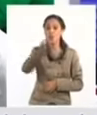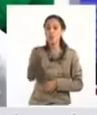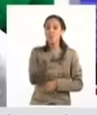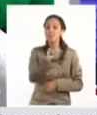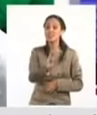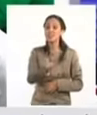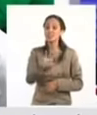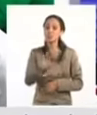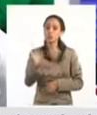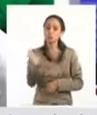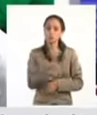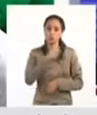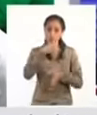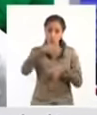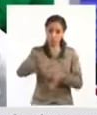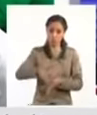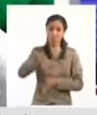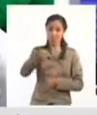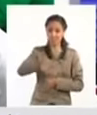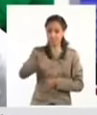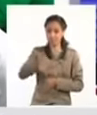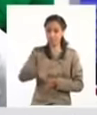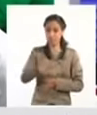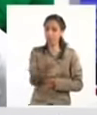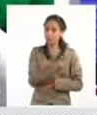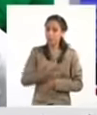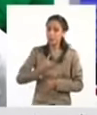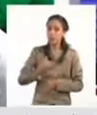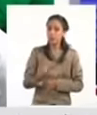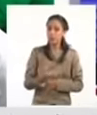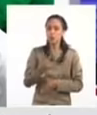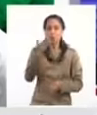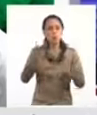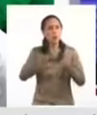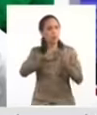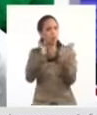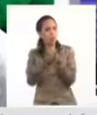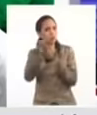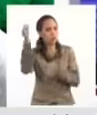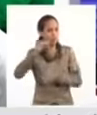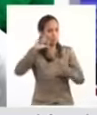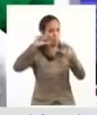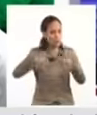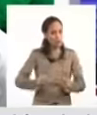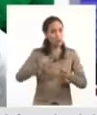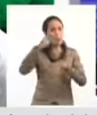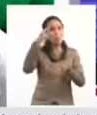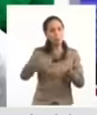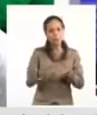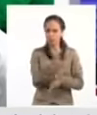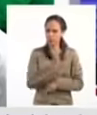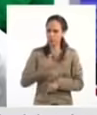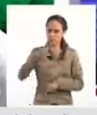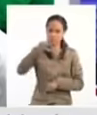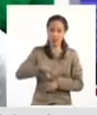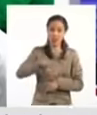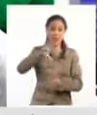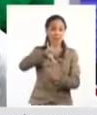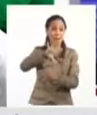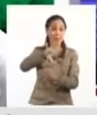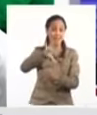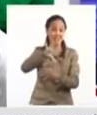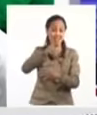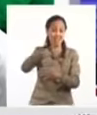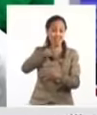0,64%, que para nosotros, aunque sea inferior al mundo, de 2,16, y a las Américas de 2,62,